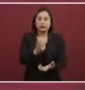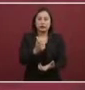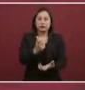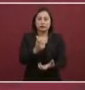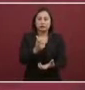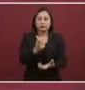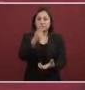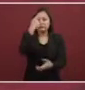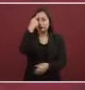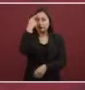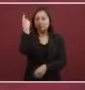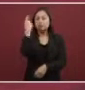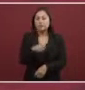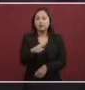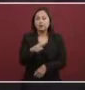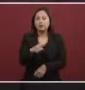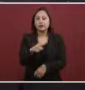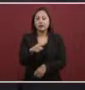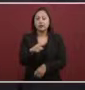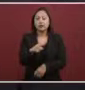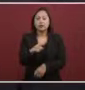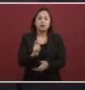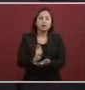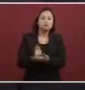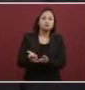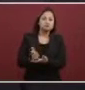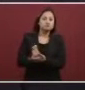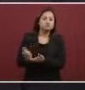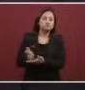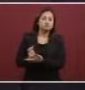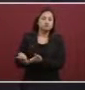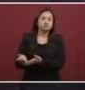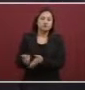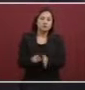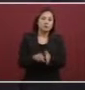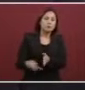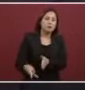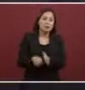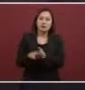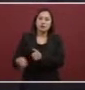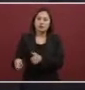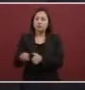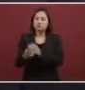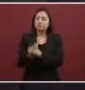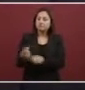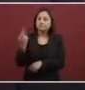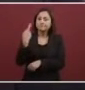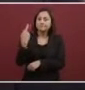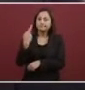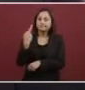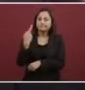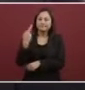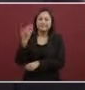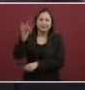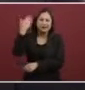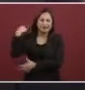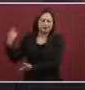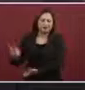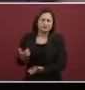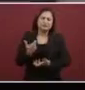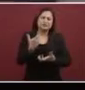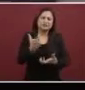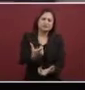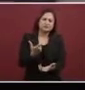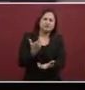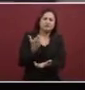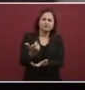subvencionar a medios de información, mucho